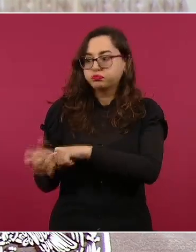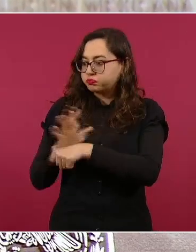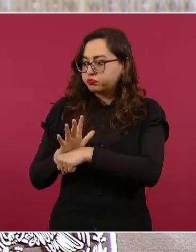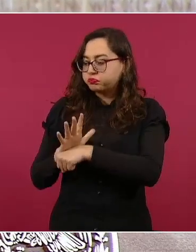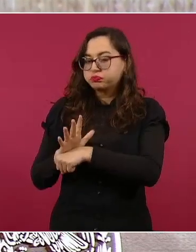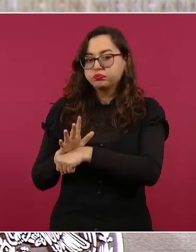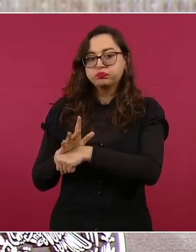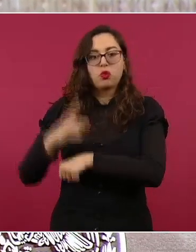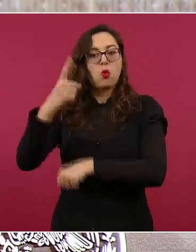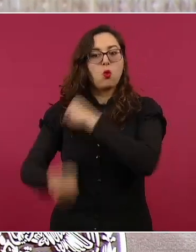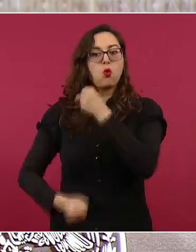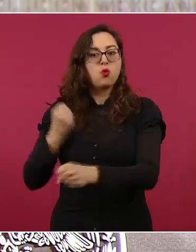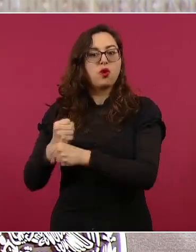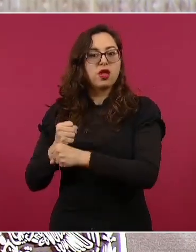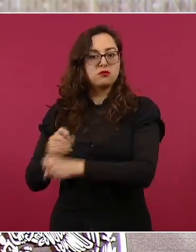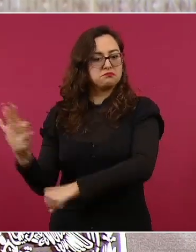para el COVID.